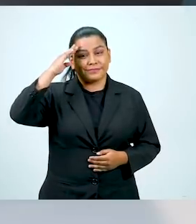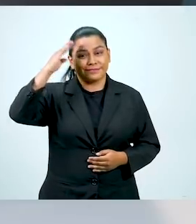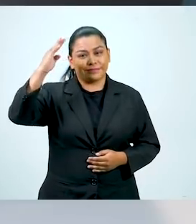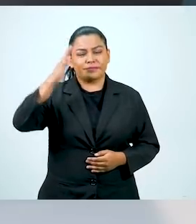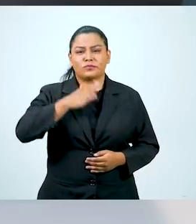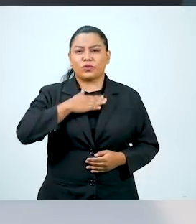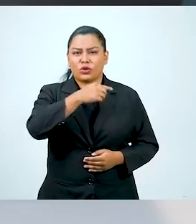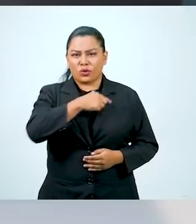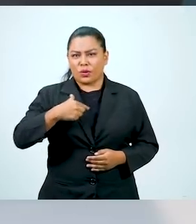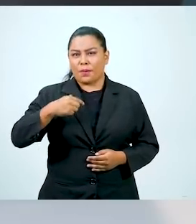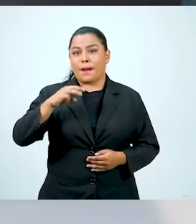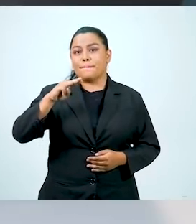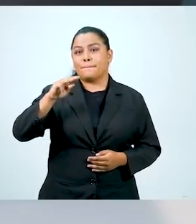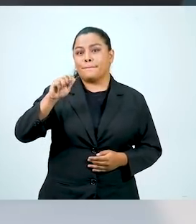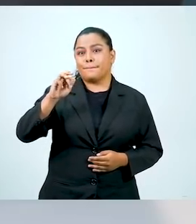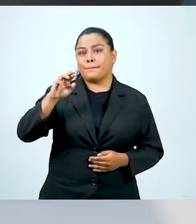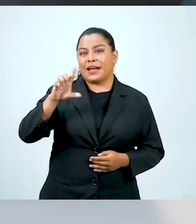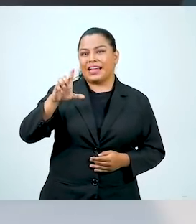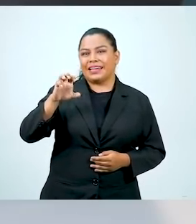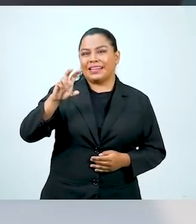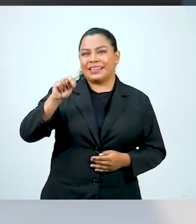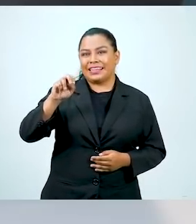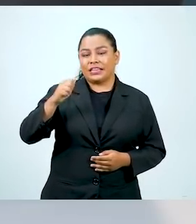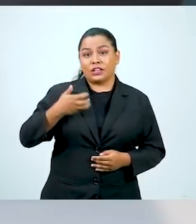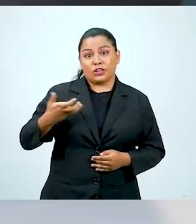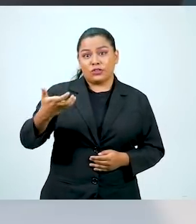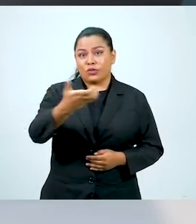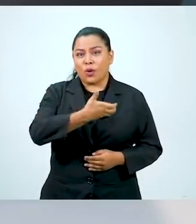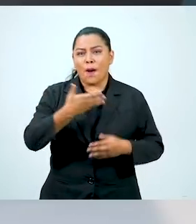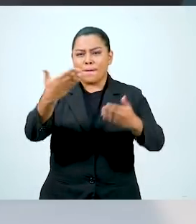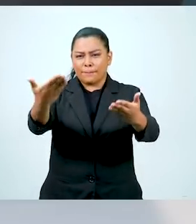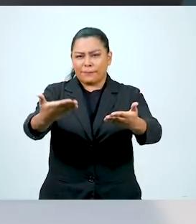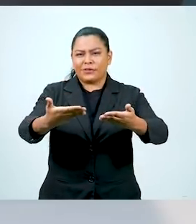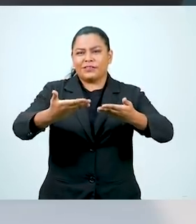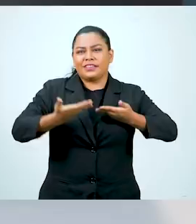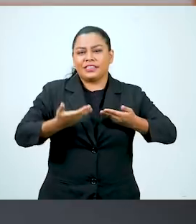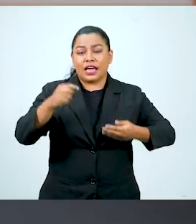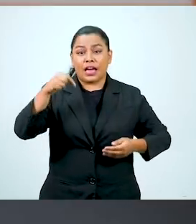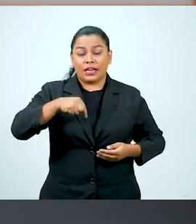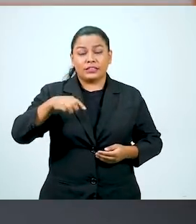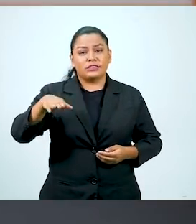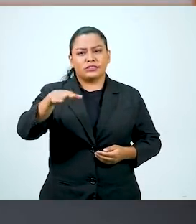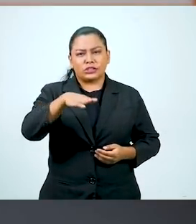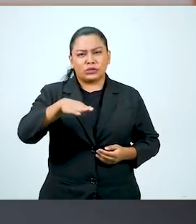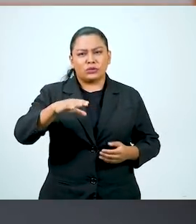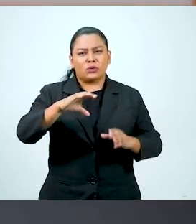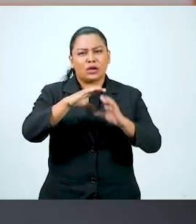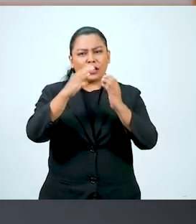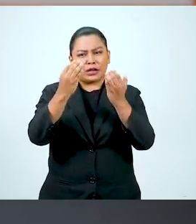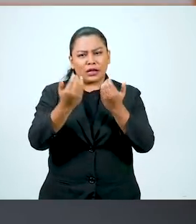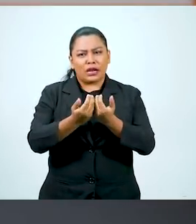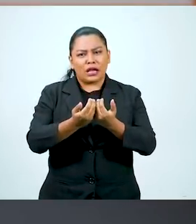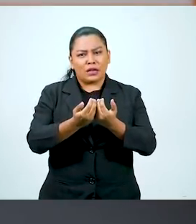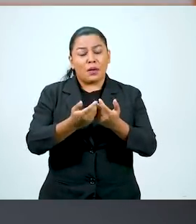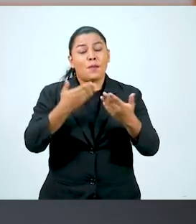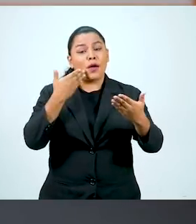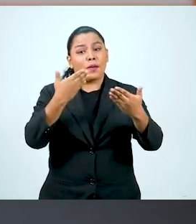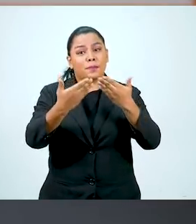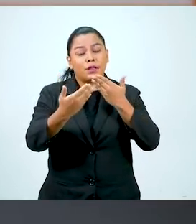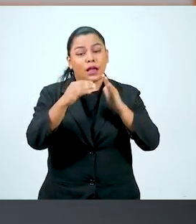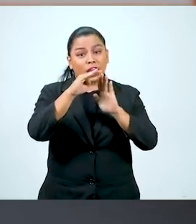Hola, mi nombre es Marlene Rodas. Sean todas y todos bienvenidos a este espacio en el que vamos a explicar las